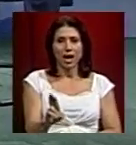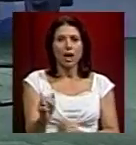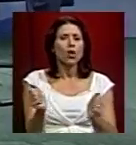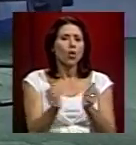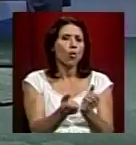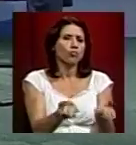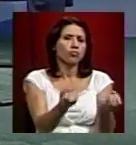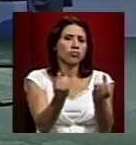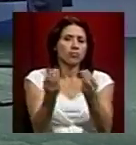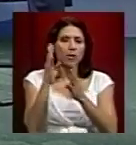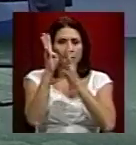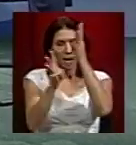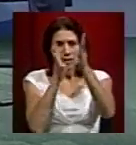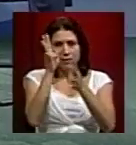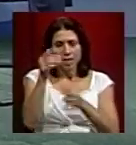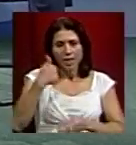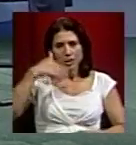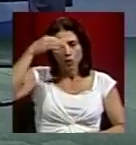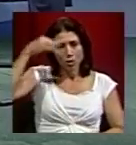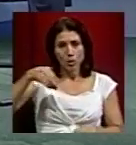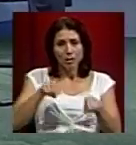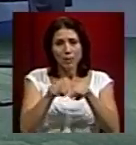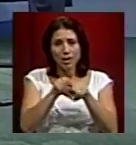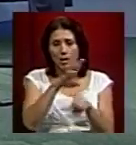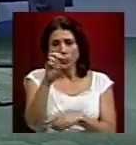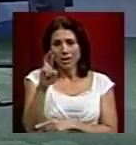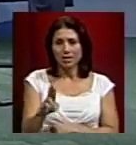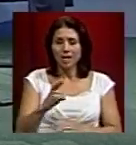de la creatividad, que creo yo que también en Costa Rica